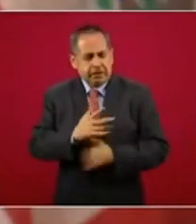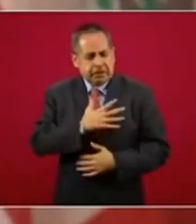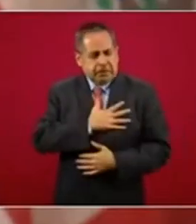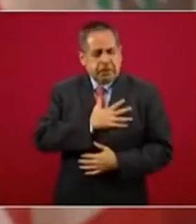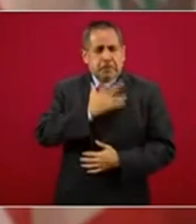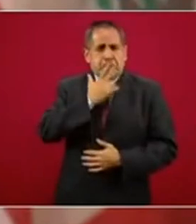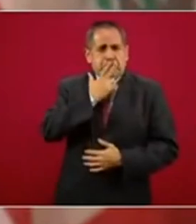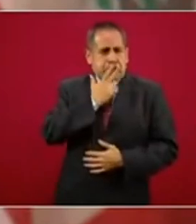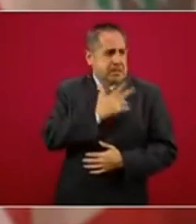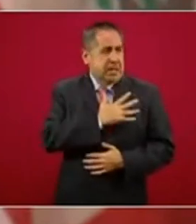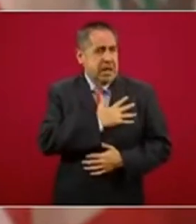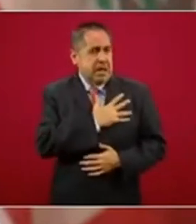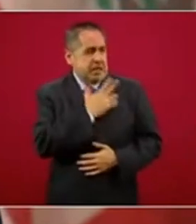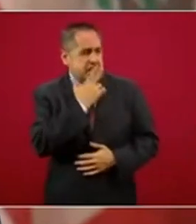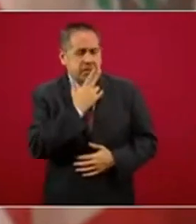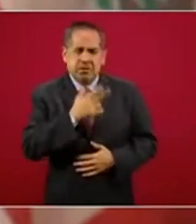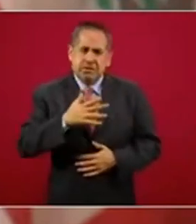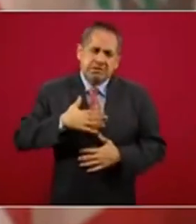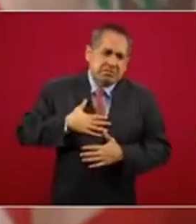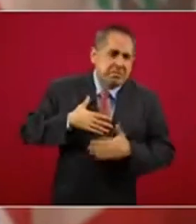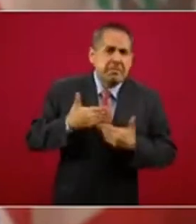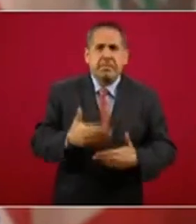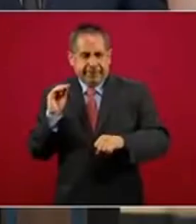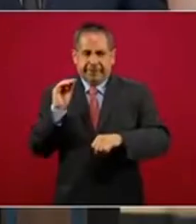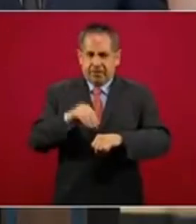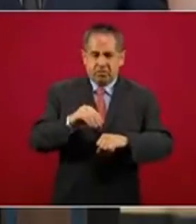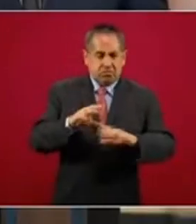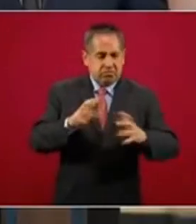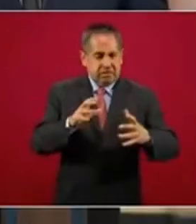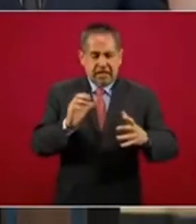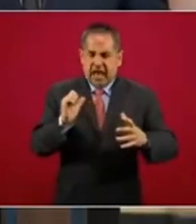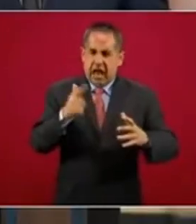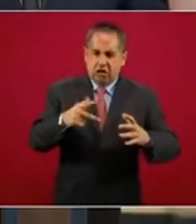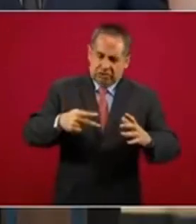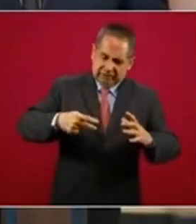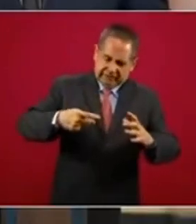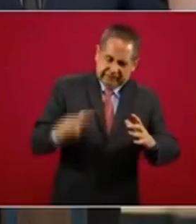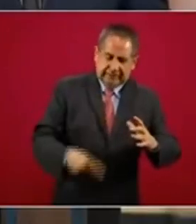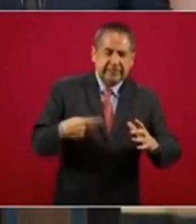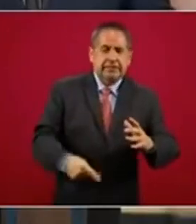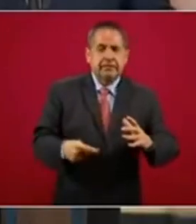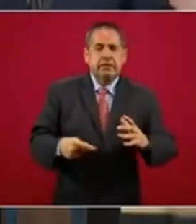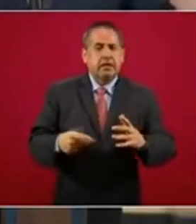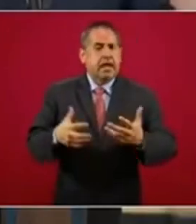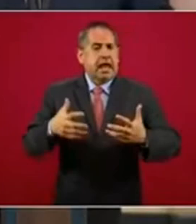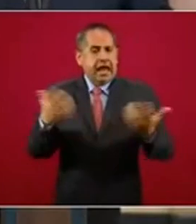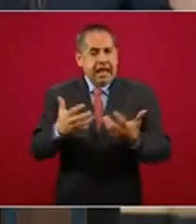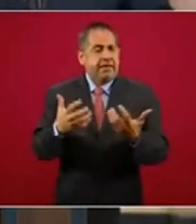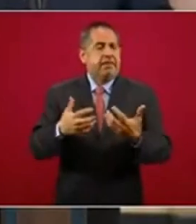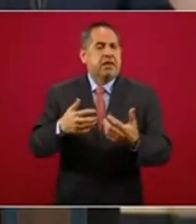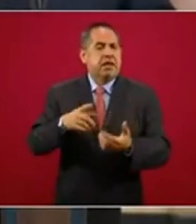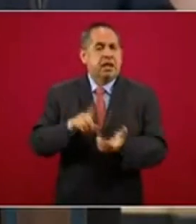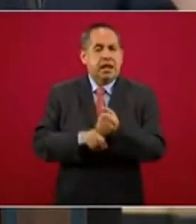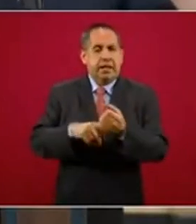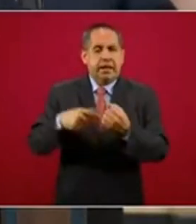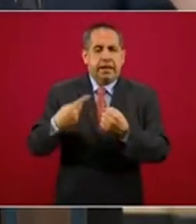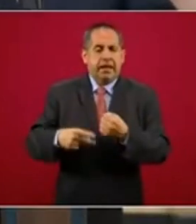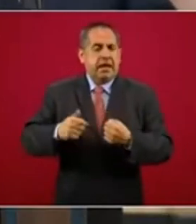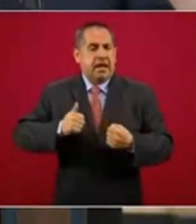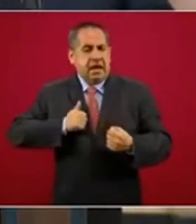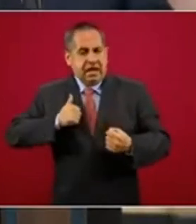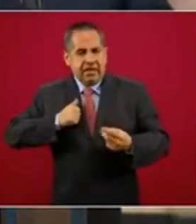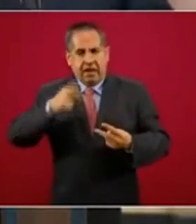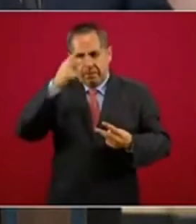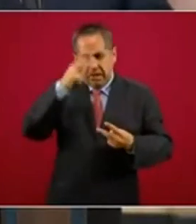despierta, Pedro. Ya despierta. Pero chingo, ya. Si tienes éxito, mañana podrás ser uno de los nuestros. Y te mueres si